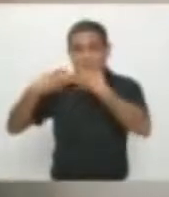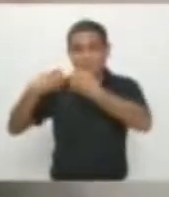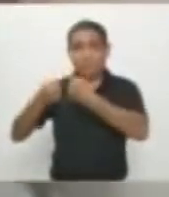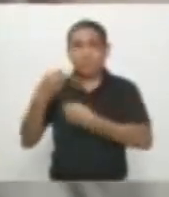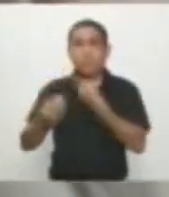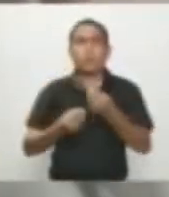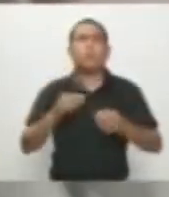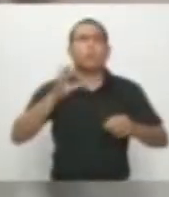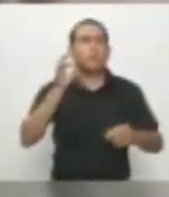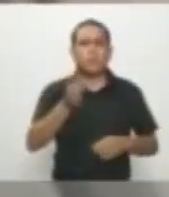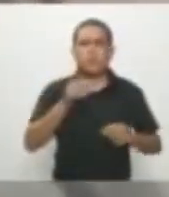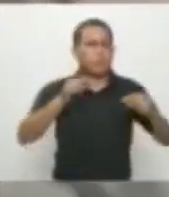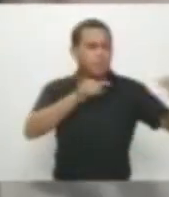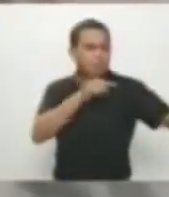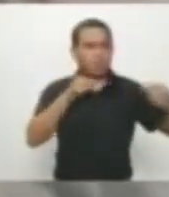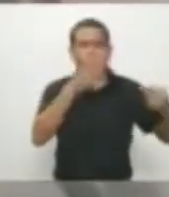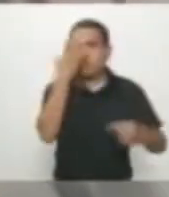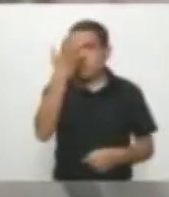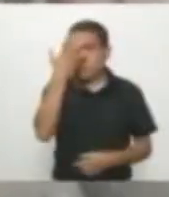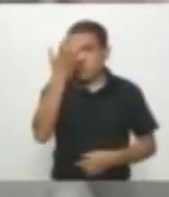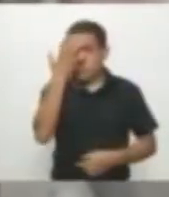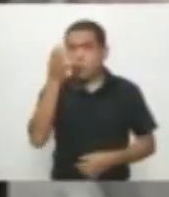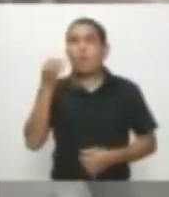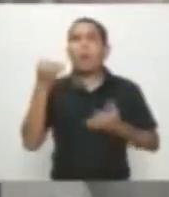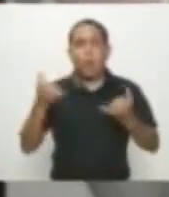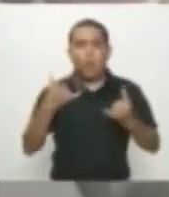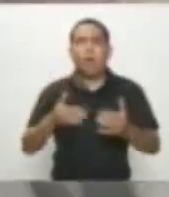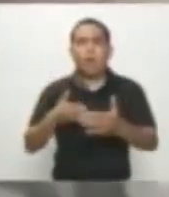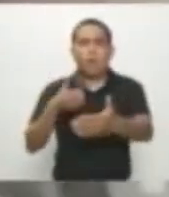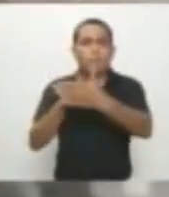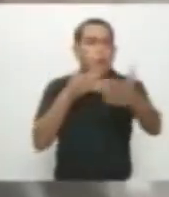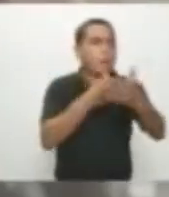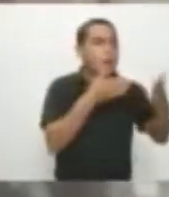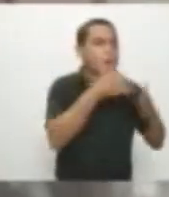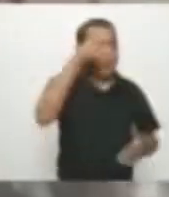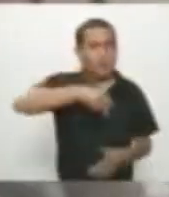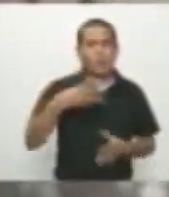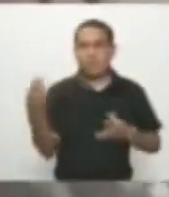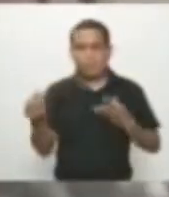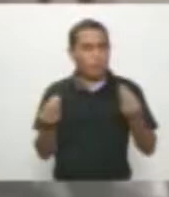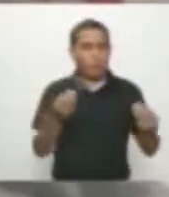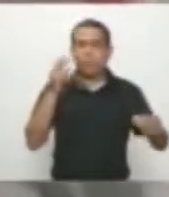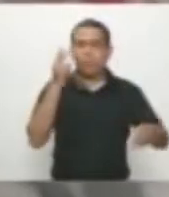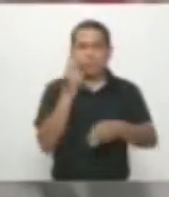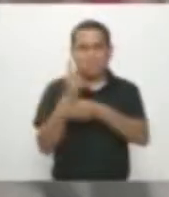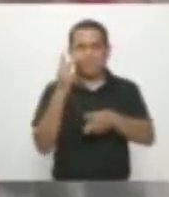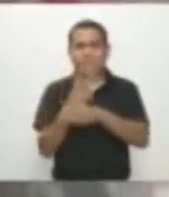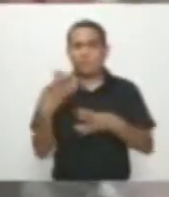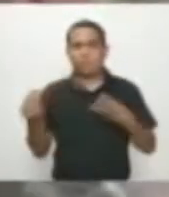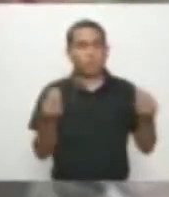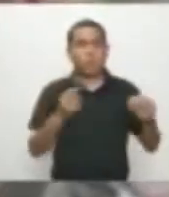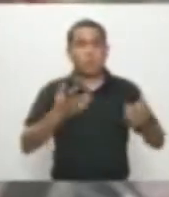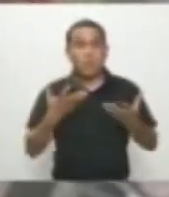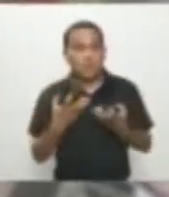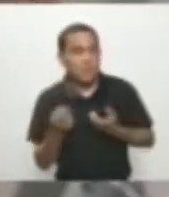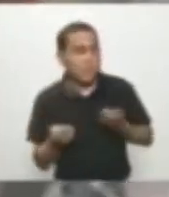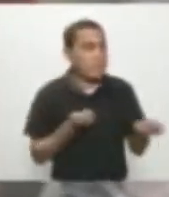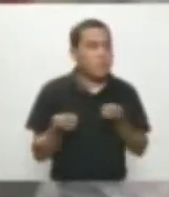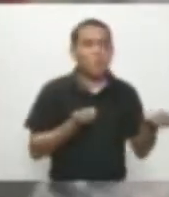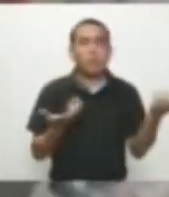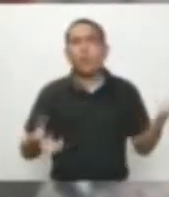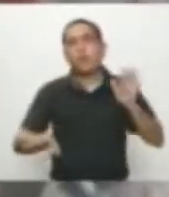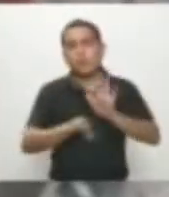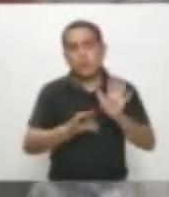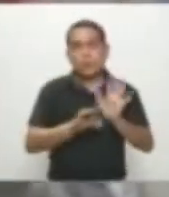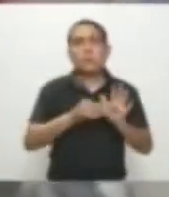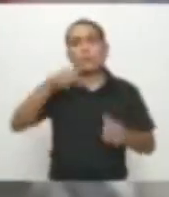de la cárcel son producto de las retaliaciones que actualmente se presentan entre bandas criminales que se disputan el control del narcotráfico